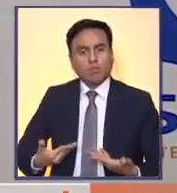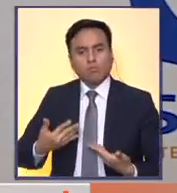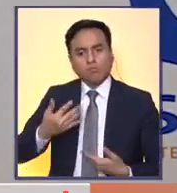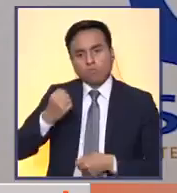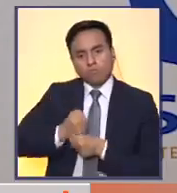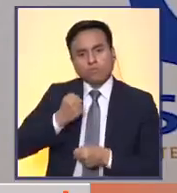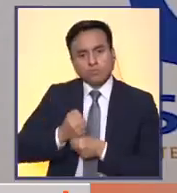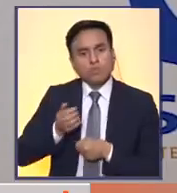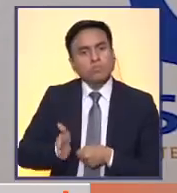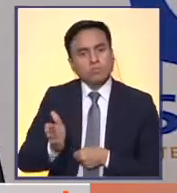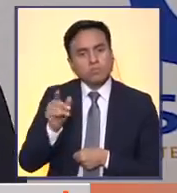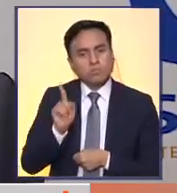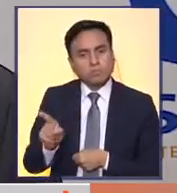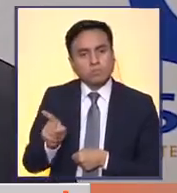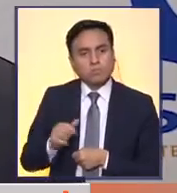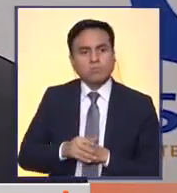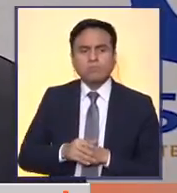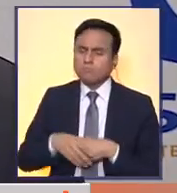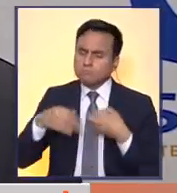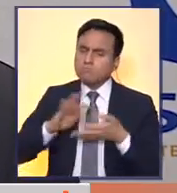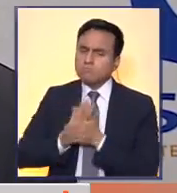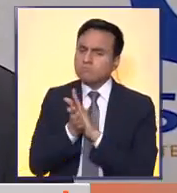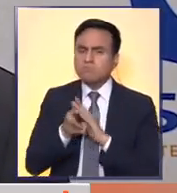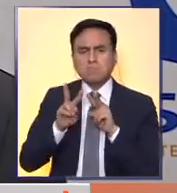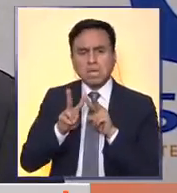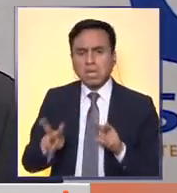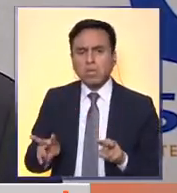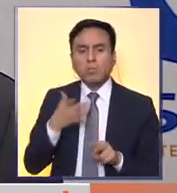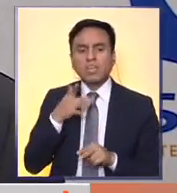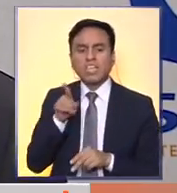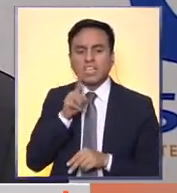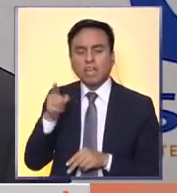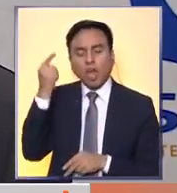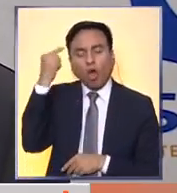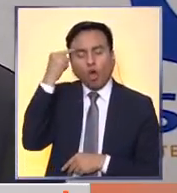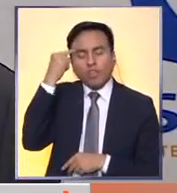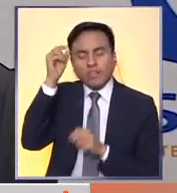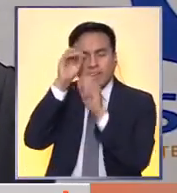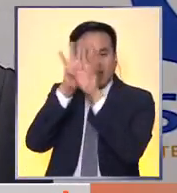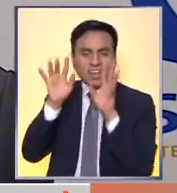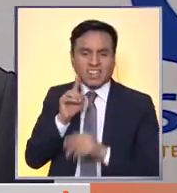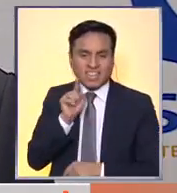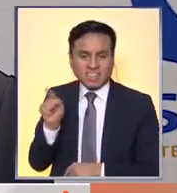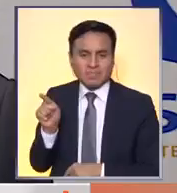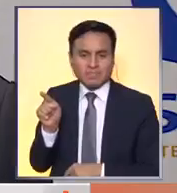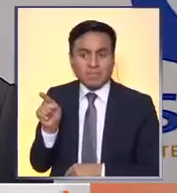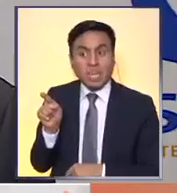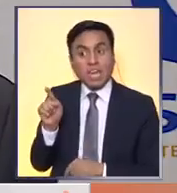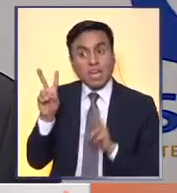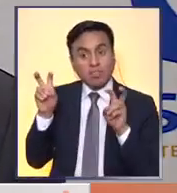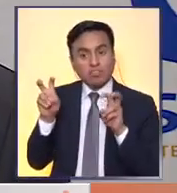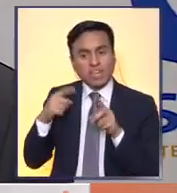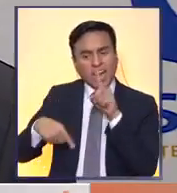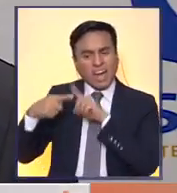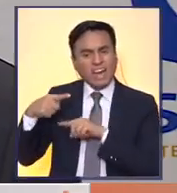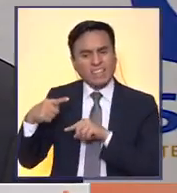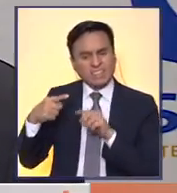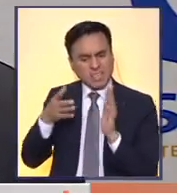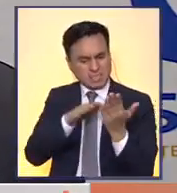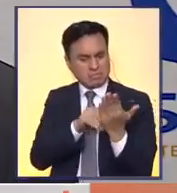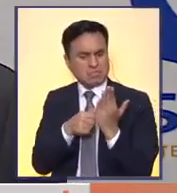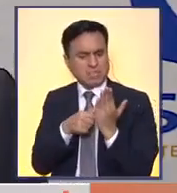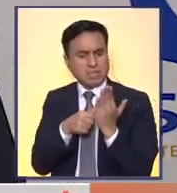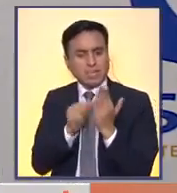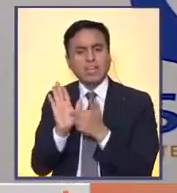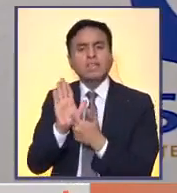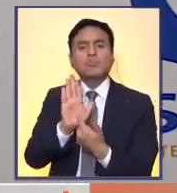ejerciendo absolutamente tranquilo porque tiene su conciencia clara de que estos antecedentes van a